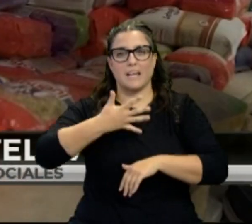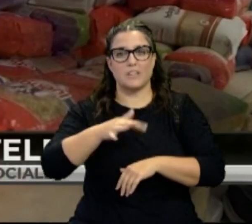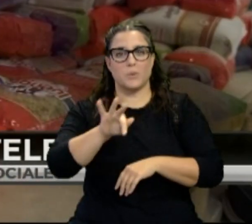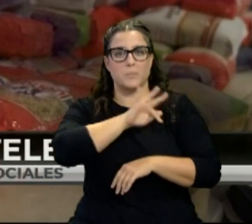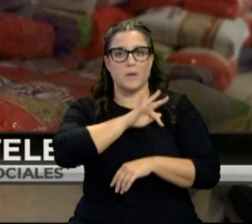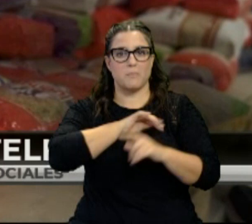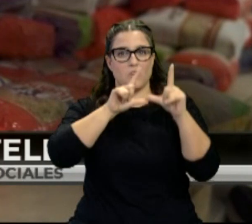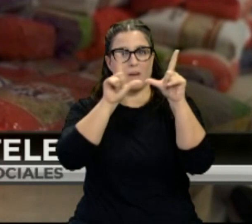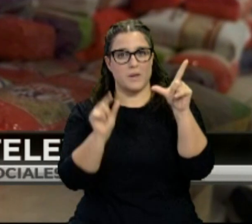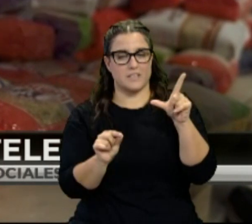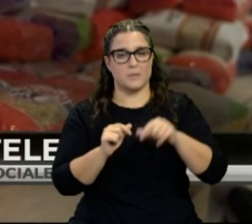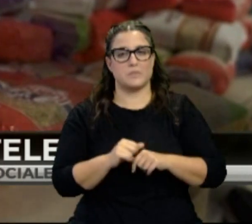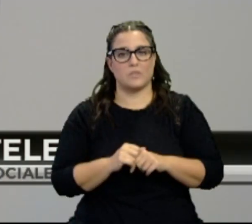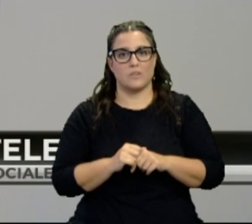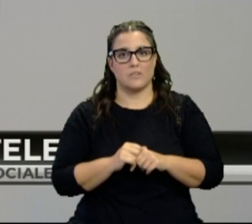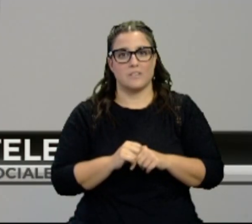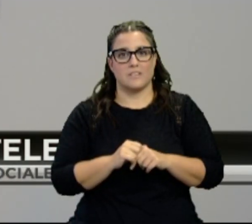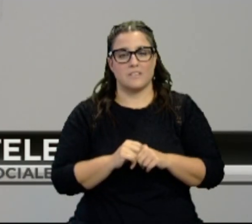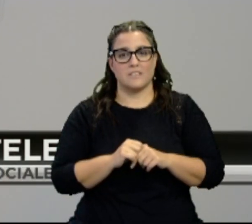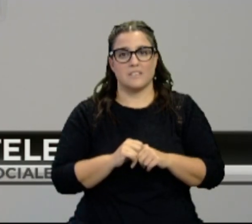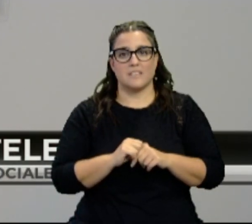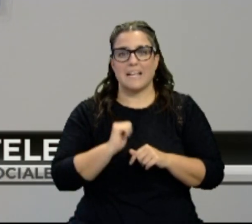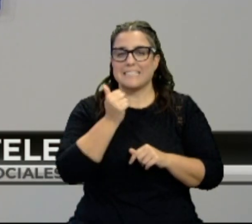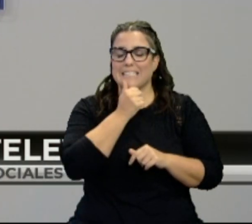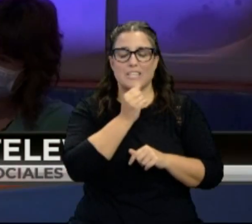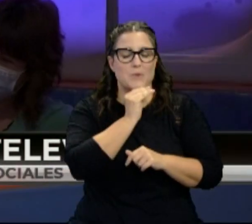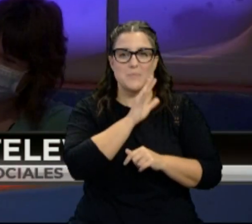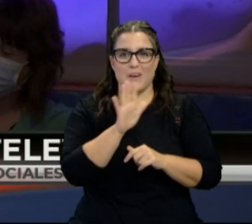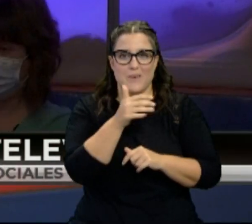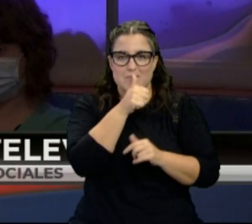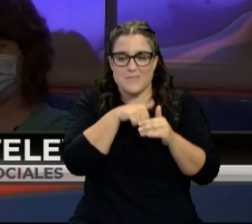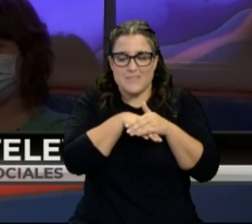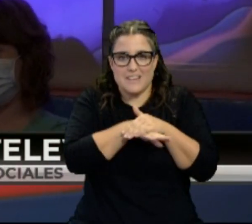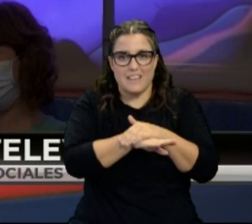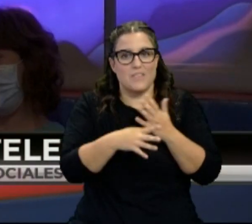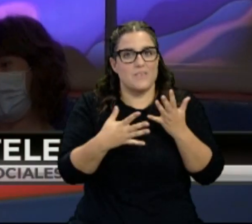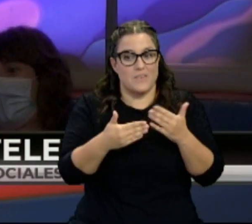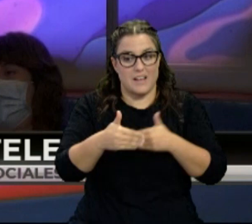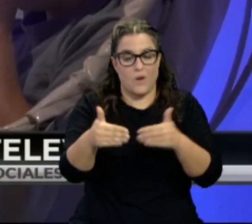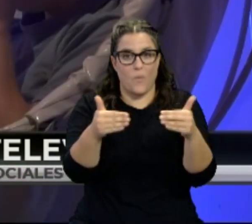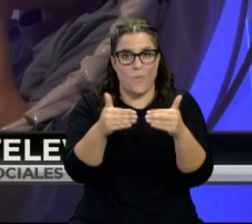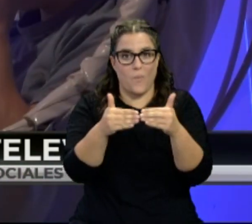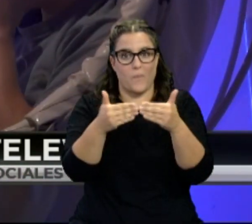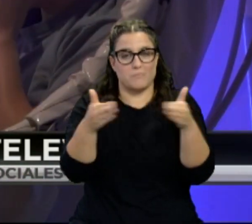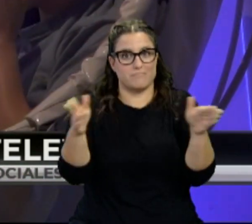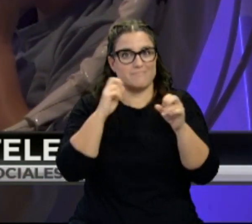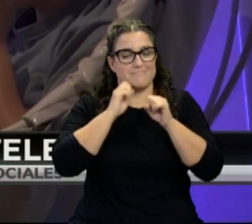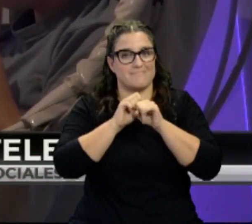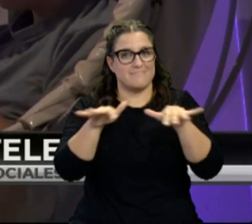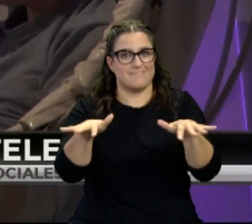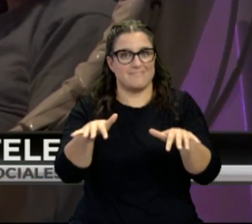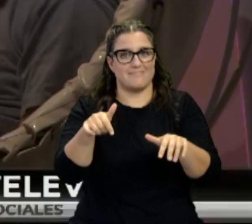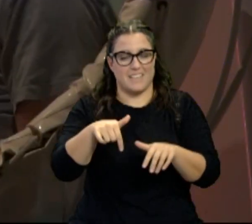Navarra Televisión, el secreto mejor guardado que se desvelará el jueves en una gala que podrán seguir aquí.